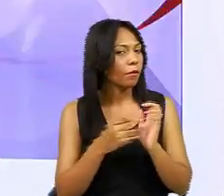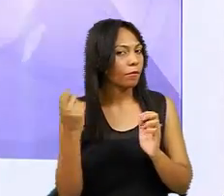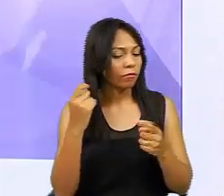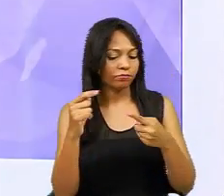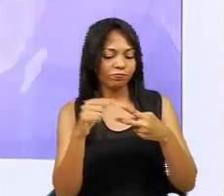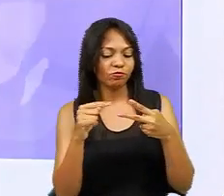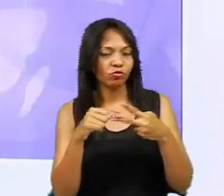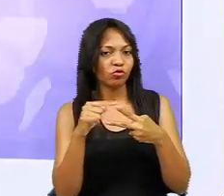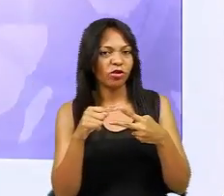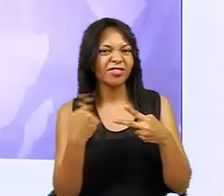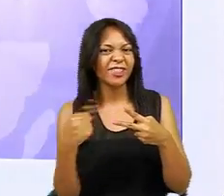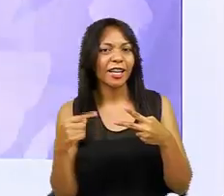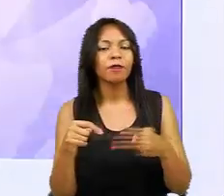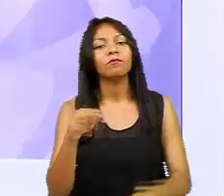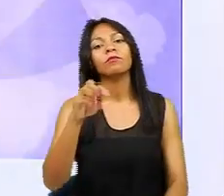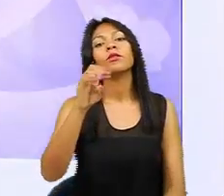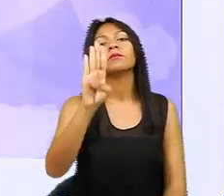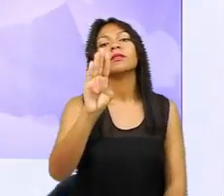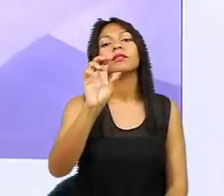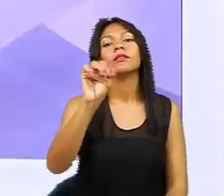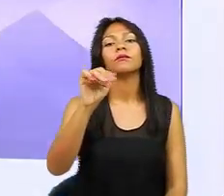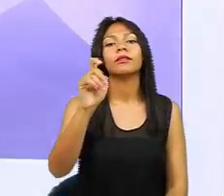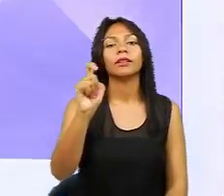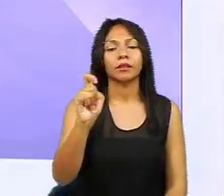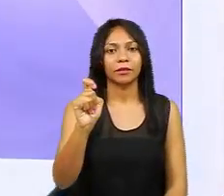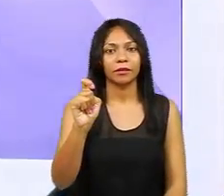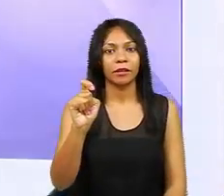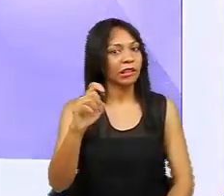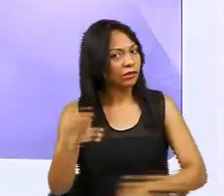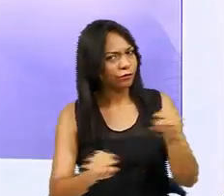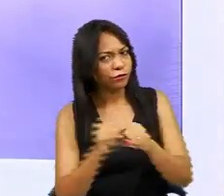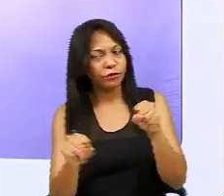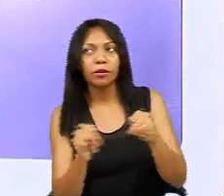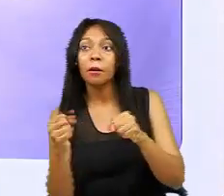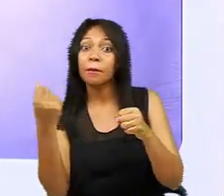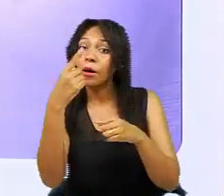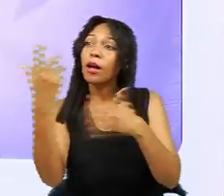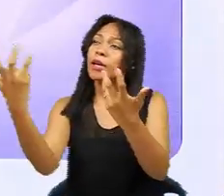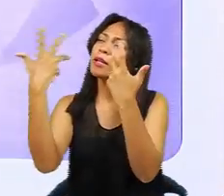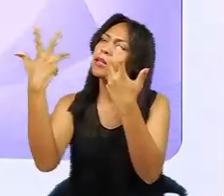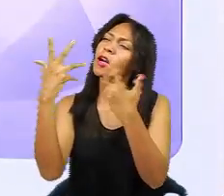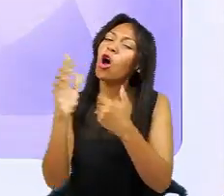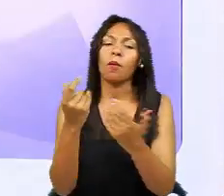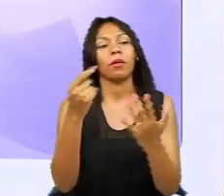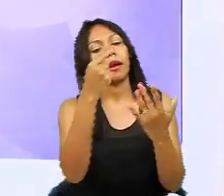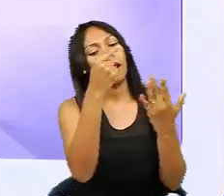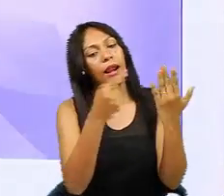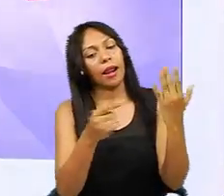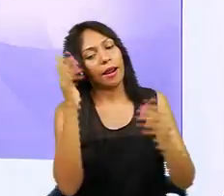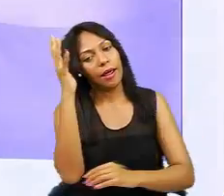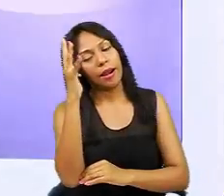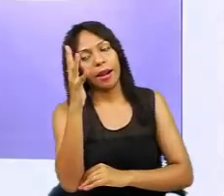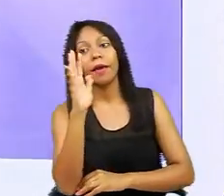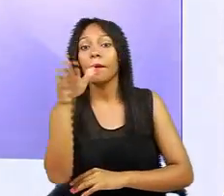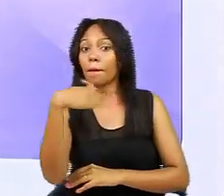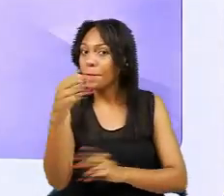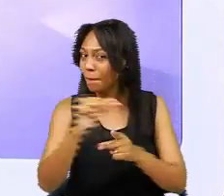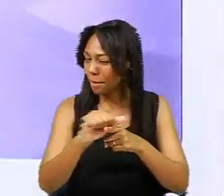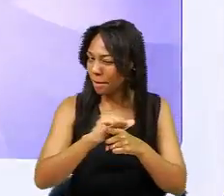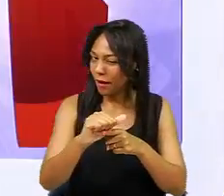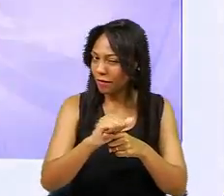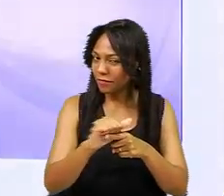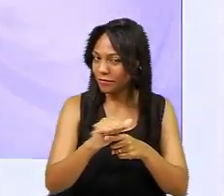BMX, primero en lo teórico y ya en la práctica allí en la pista de esta disciplina deportiva ubicada en la Villa Olímpica de